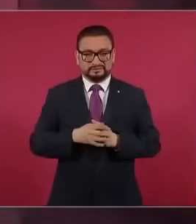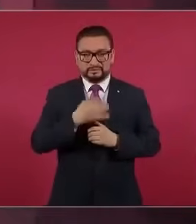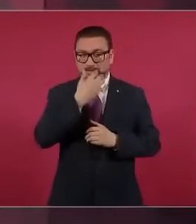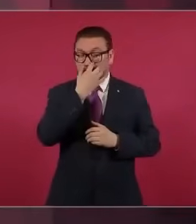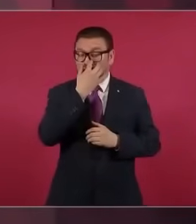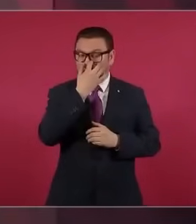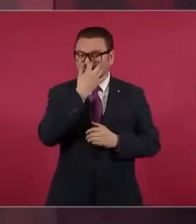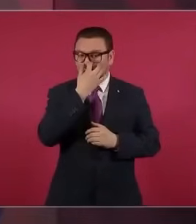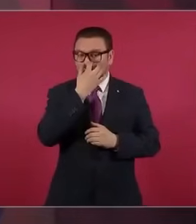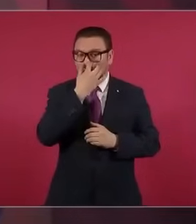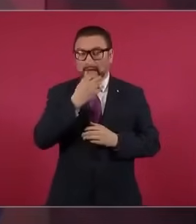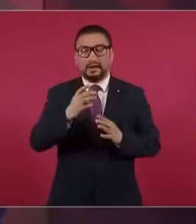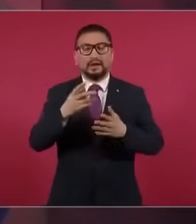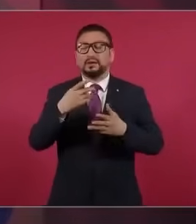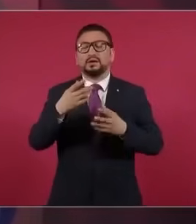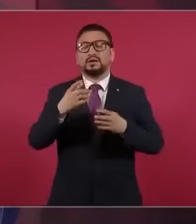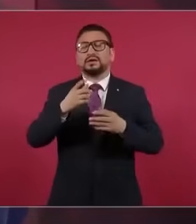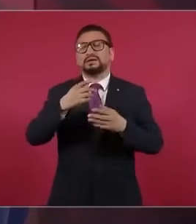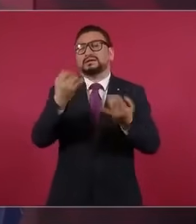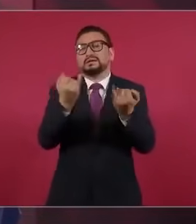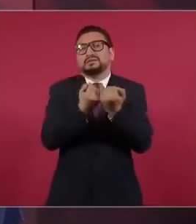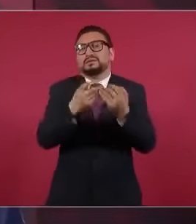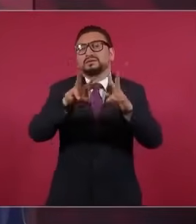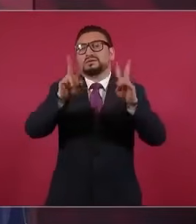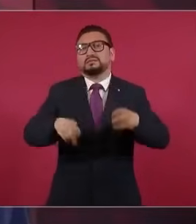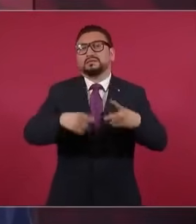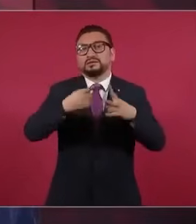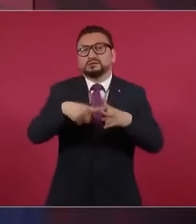hasta en lo cuantitativo, porque